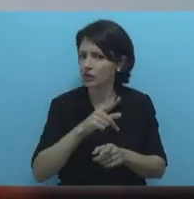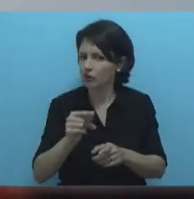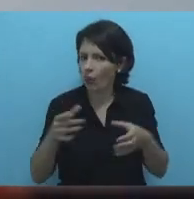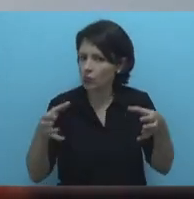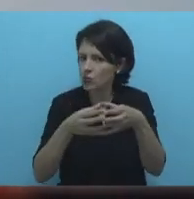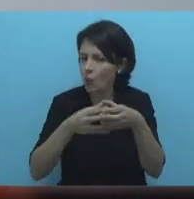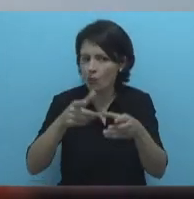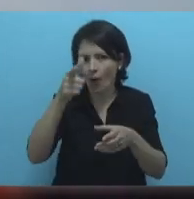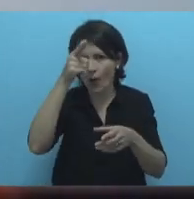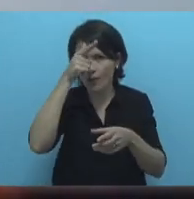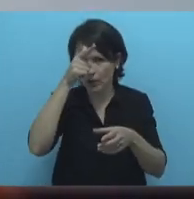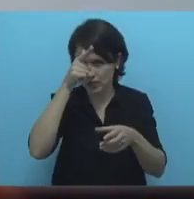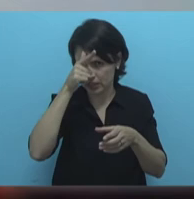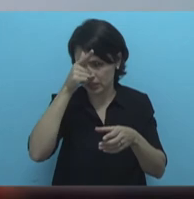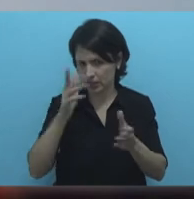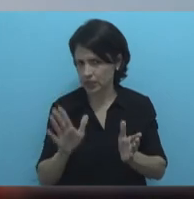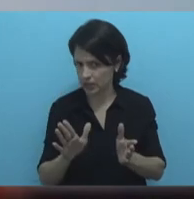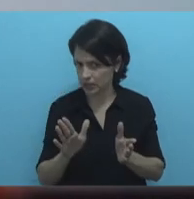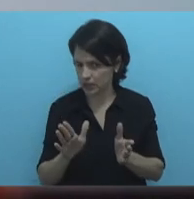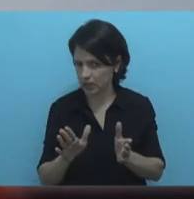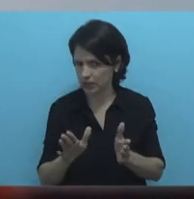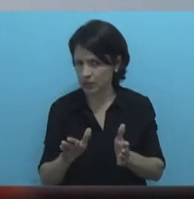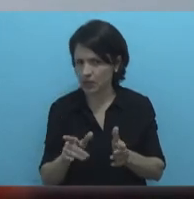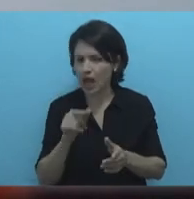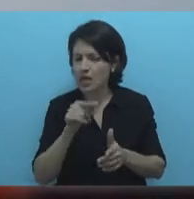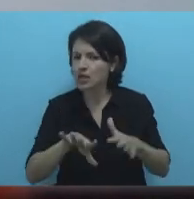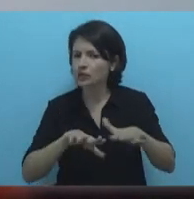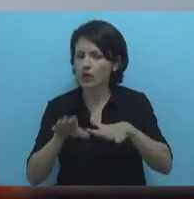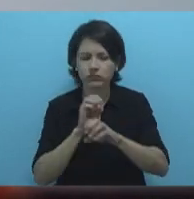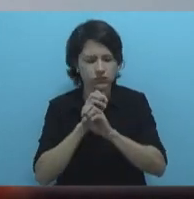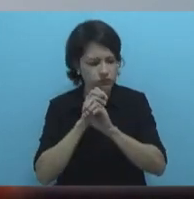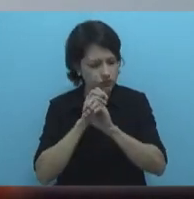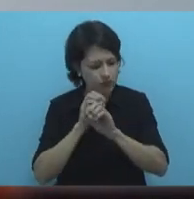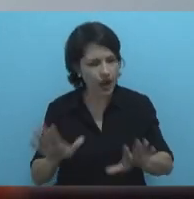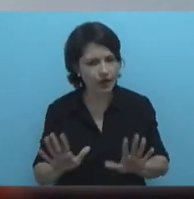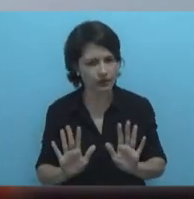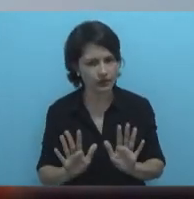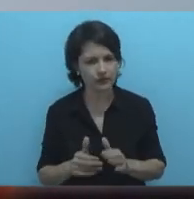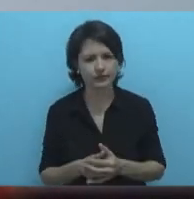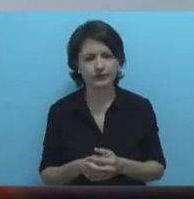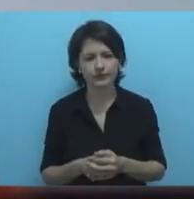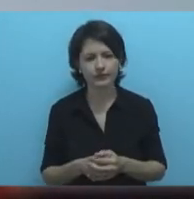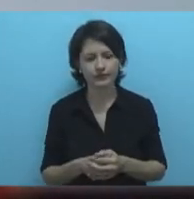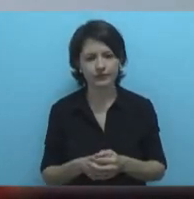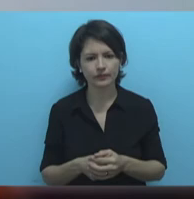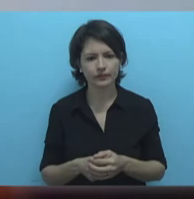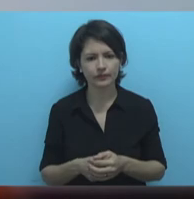en su casa es mucho más que un hecho aislado